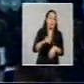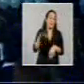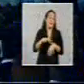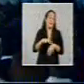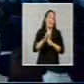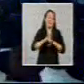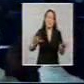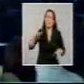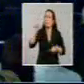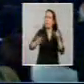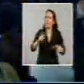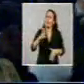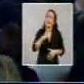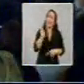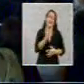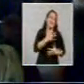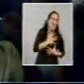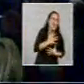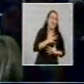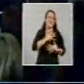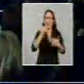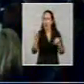queridos